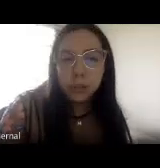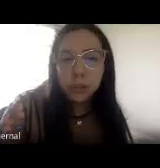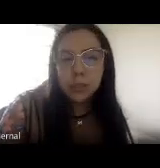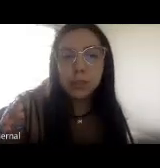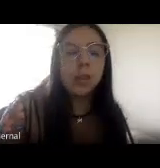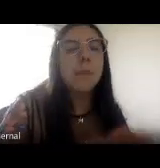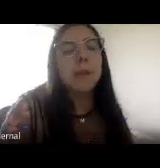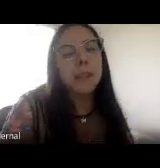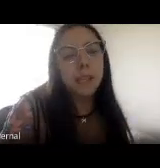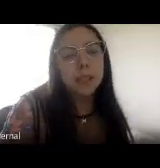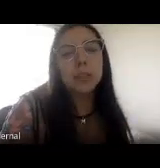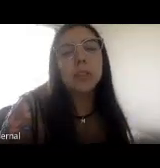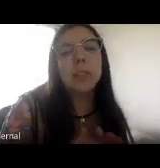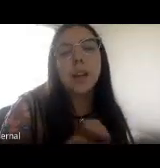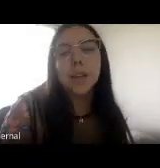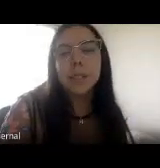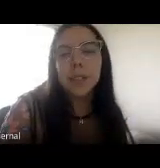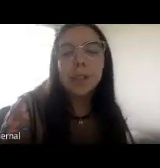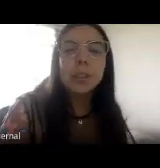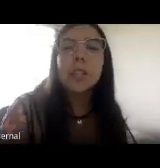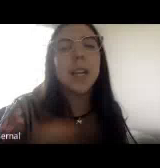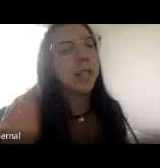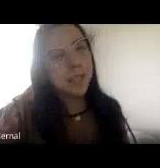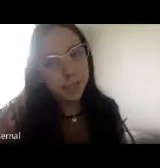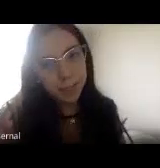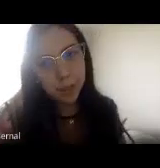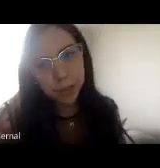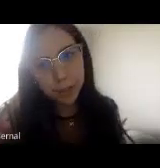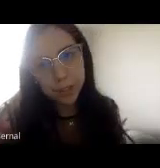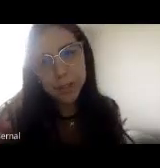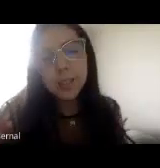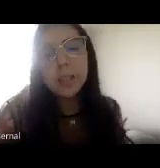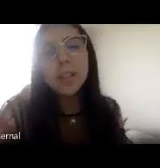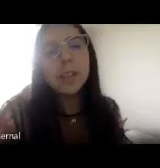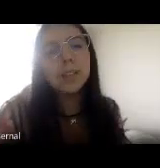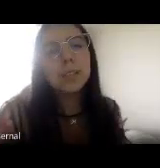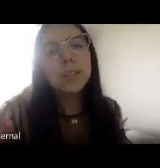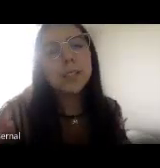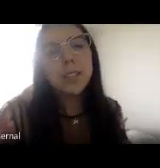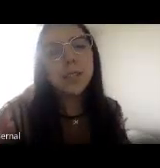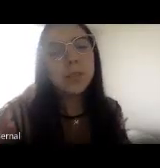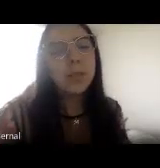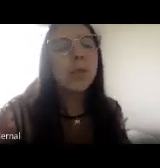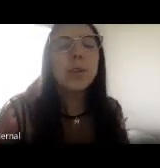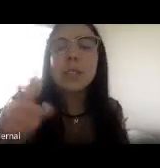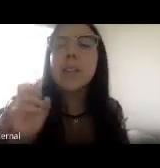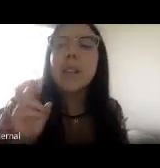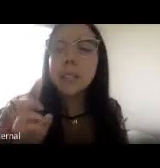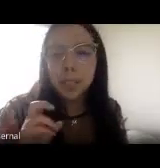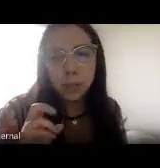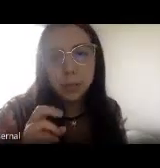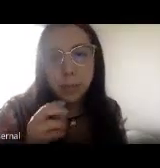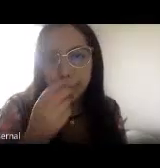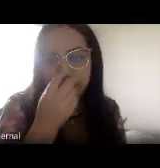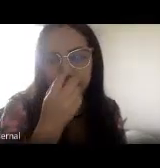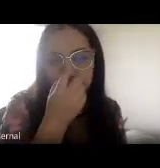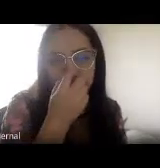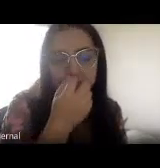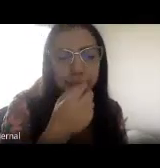30 gotas. En 20 litros es de a 20 gotas a 60 gotas. Entonces, eso es como lo